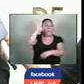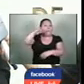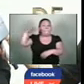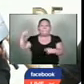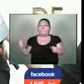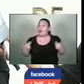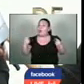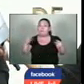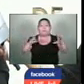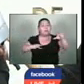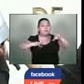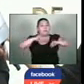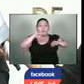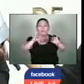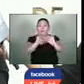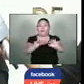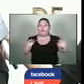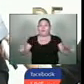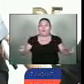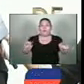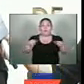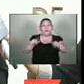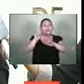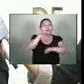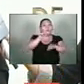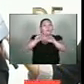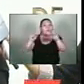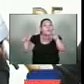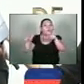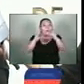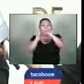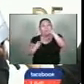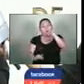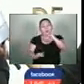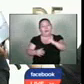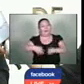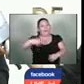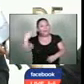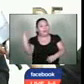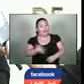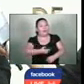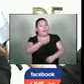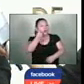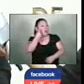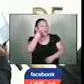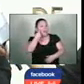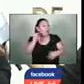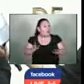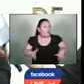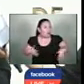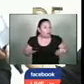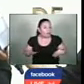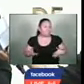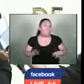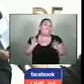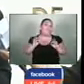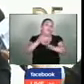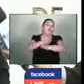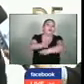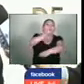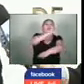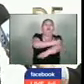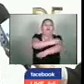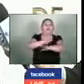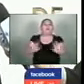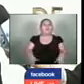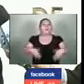poblacionales etarios abajo de los 12 años, por lo cual se deben tomar medidas, medidas con anticipación para limitar esos